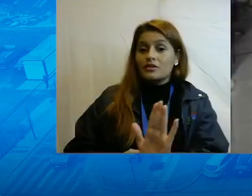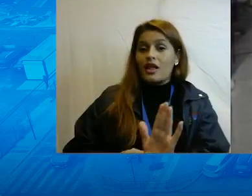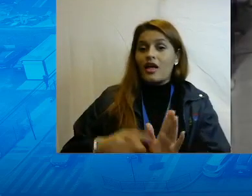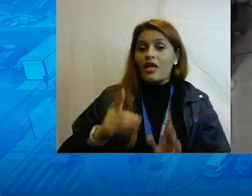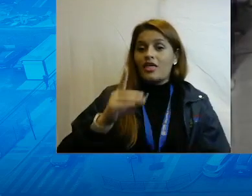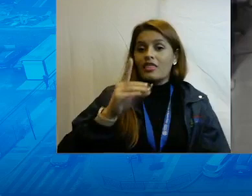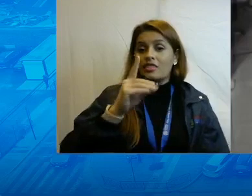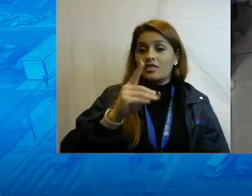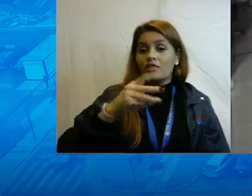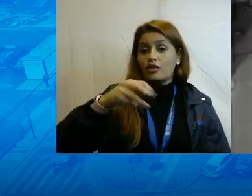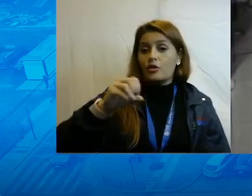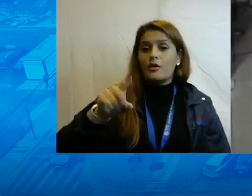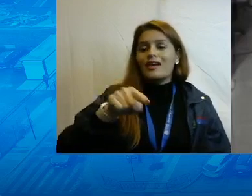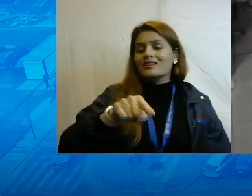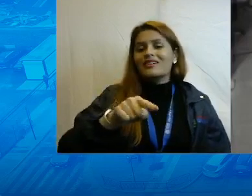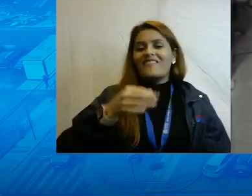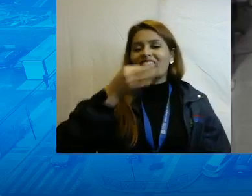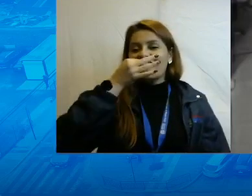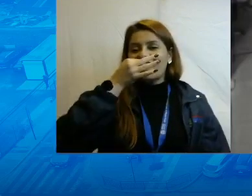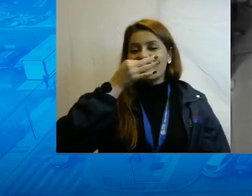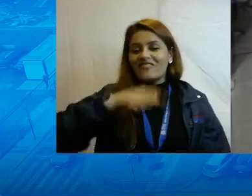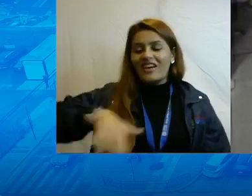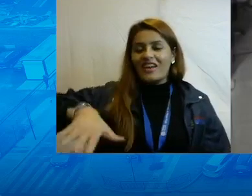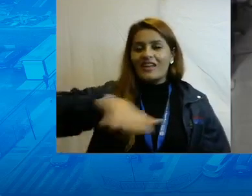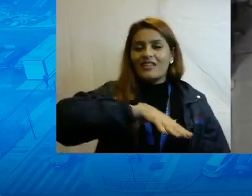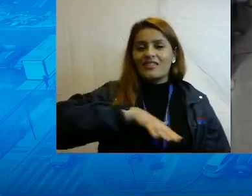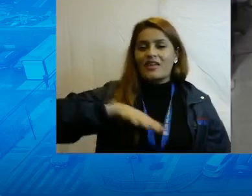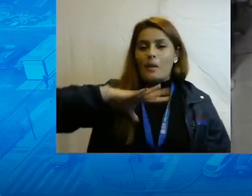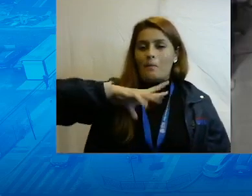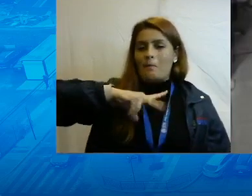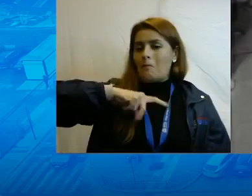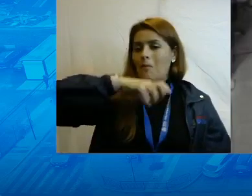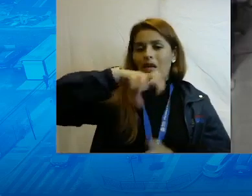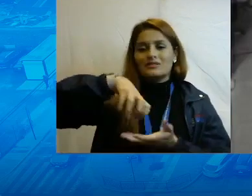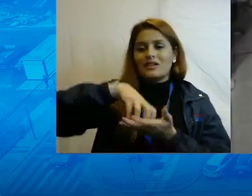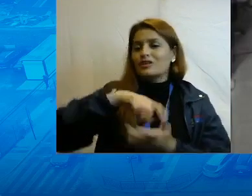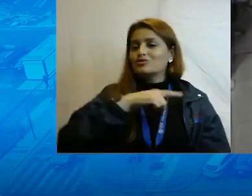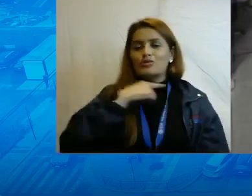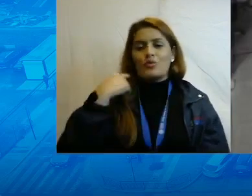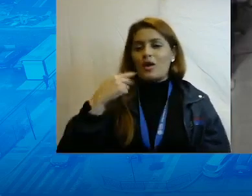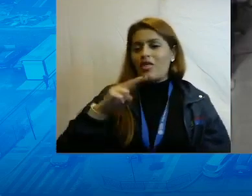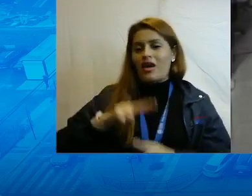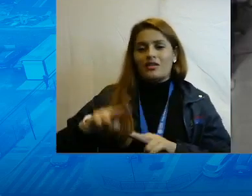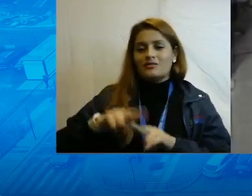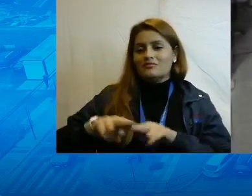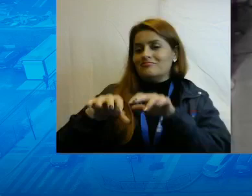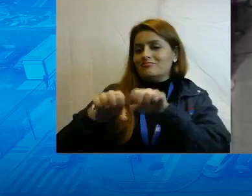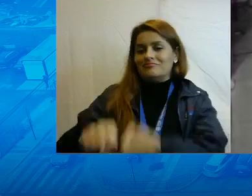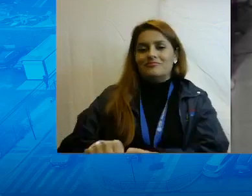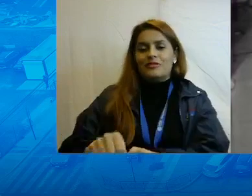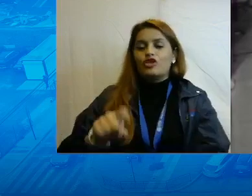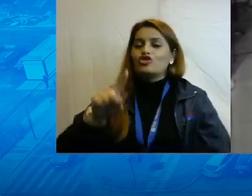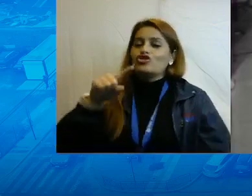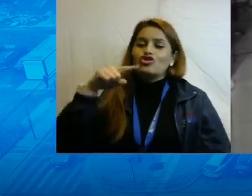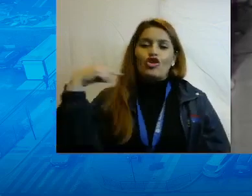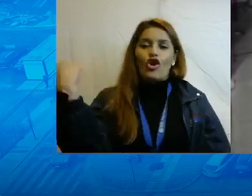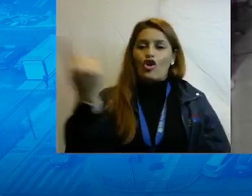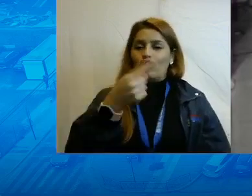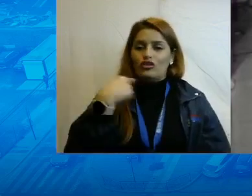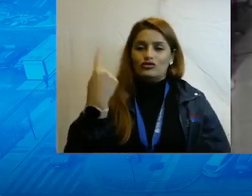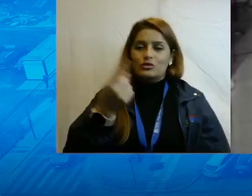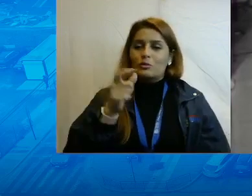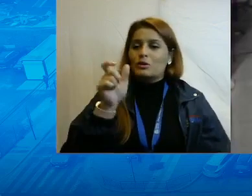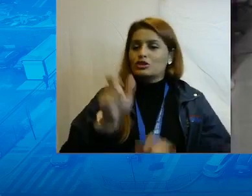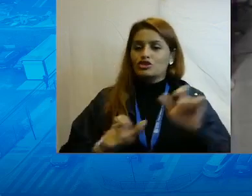número uno, con la superficie descrita, corresponde a un área verde que debe ser preferentemente utilizada para la